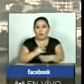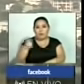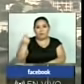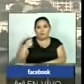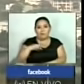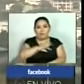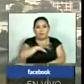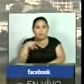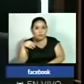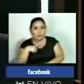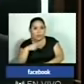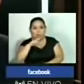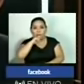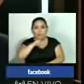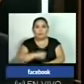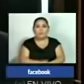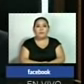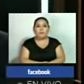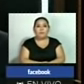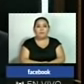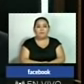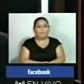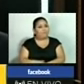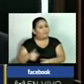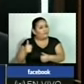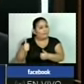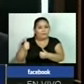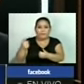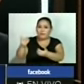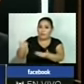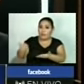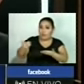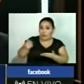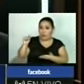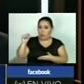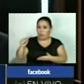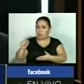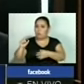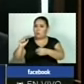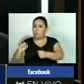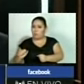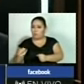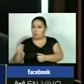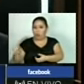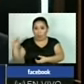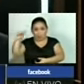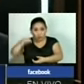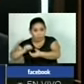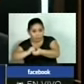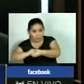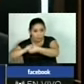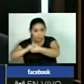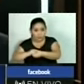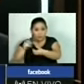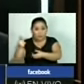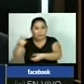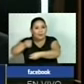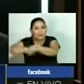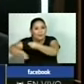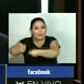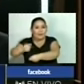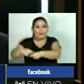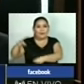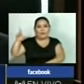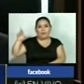bolsillo de los salvadoreños. Sería de gran ayuda que esta actitud solidaria que han demostrado las casas